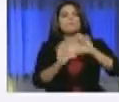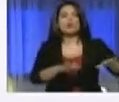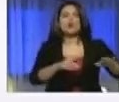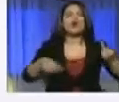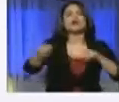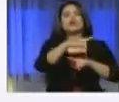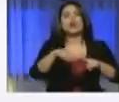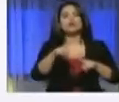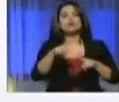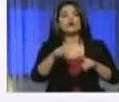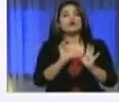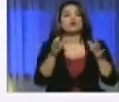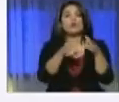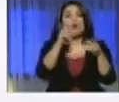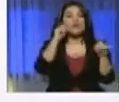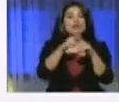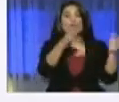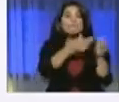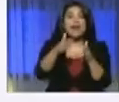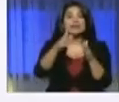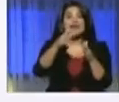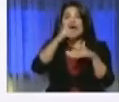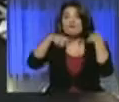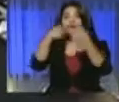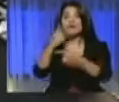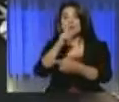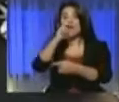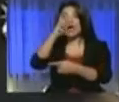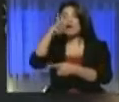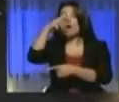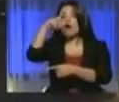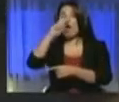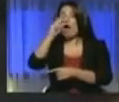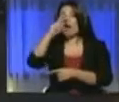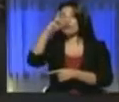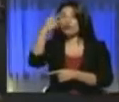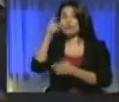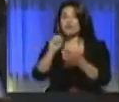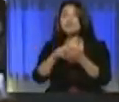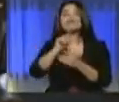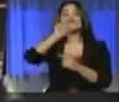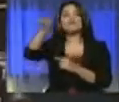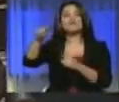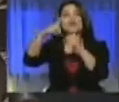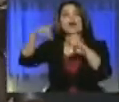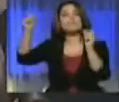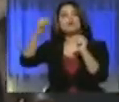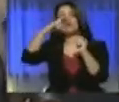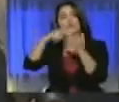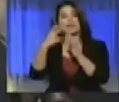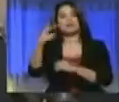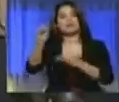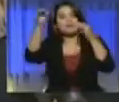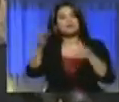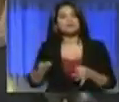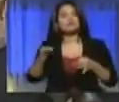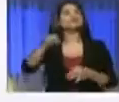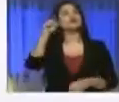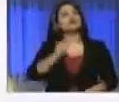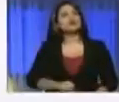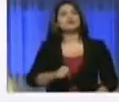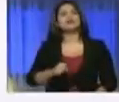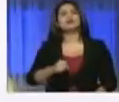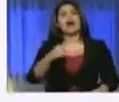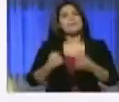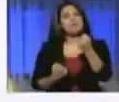ruta Tokio 2020. Desde ya, con emoción, con impulso, con inspiración. Y vamos a